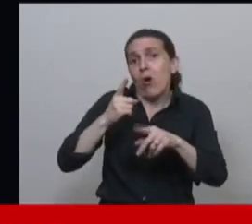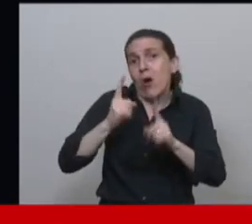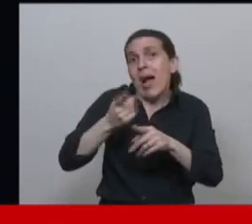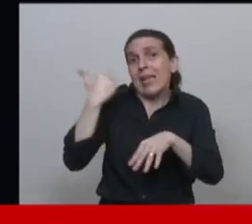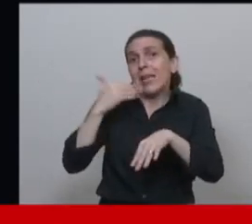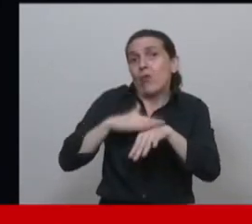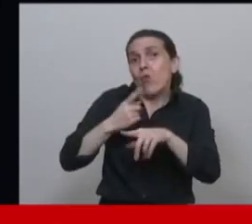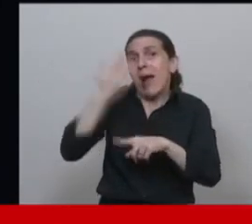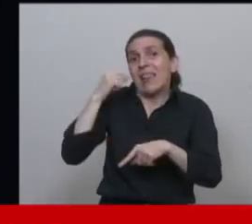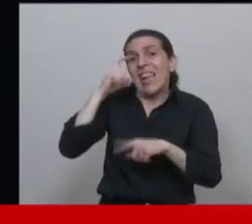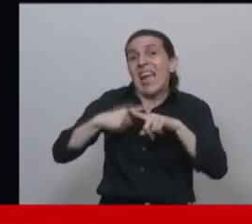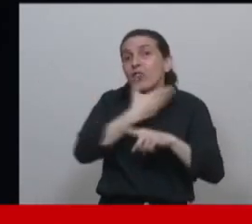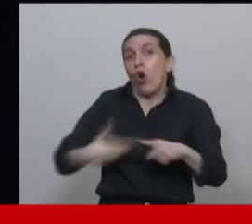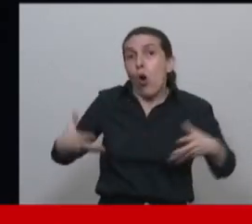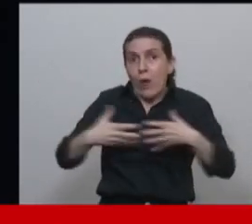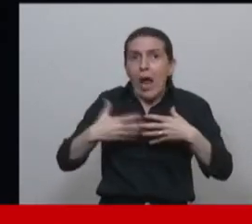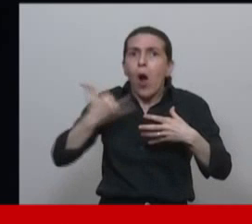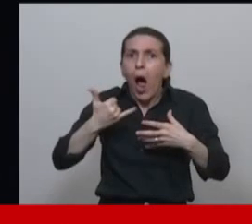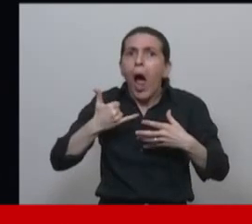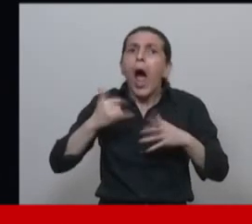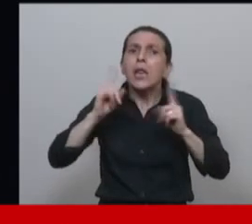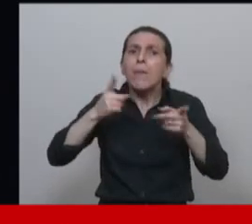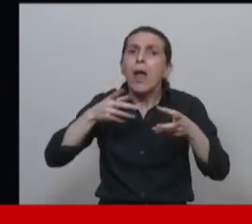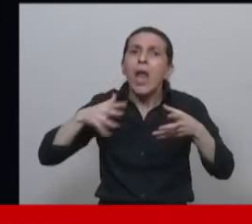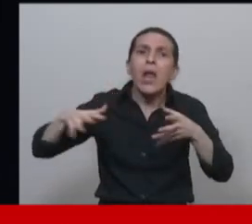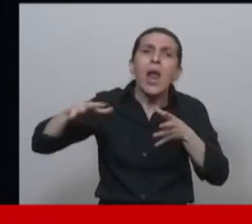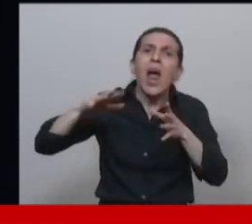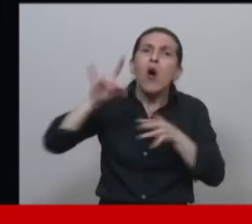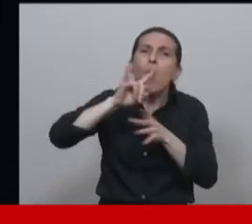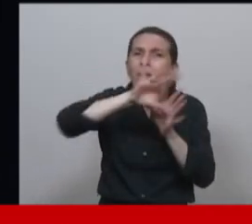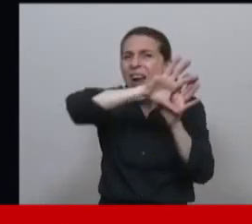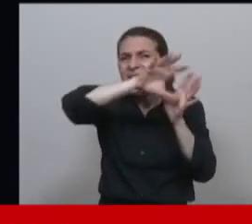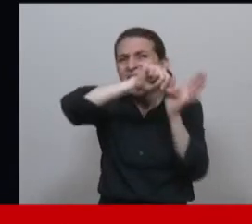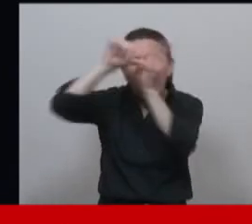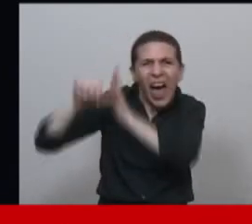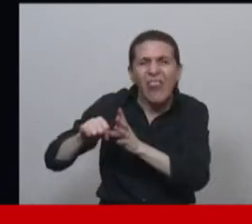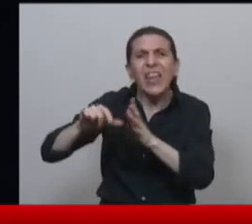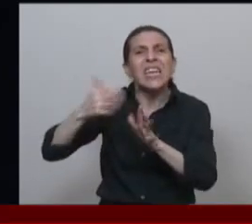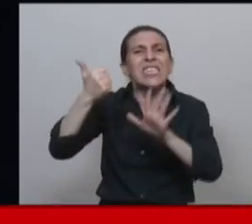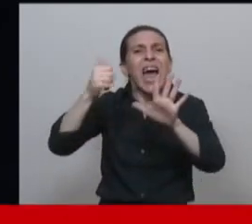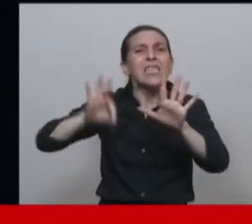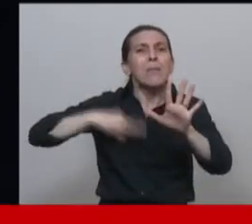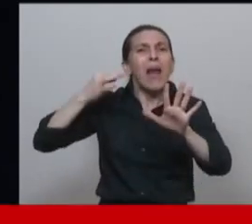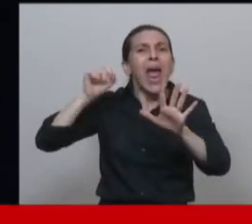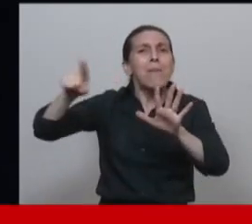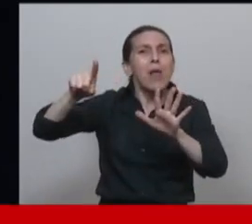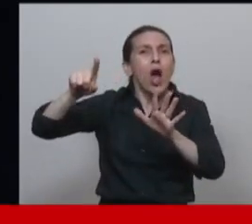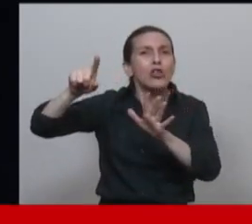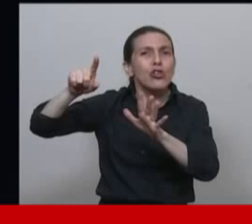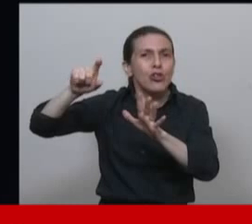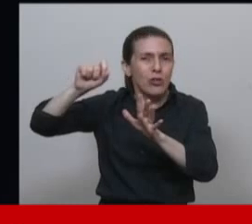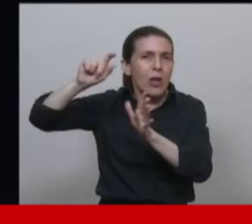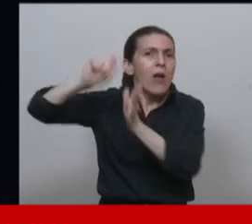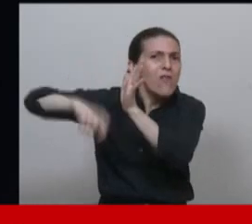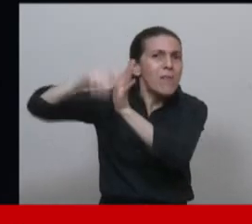Hubo un apoyo masivo de la comunidad académica internacional. 6 premios Nobel de Economía llegaron a firmar